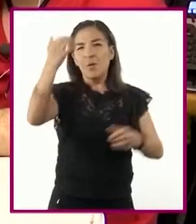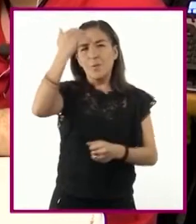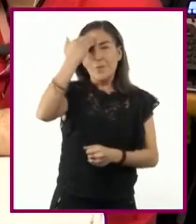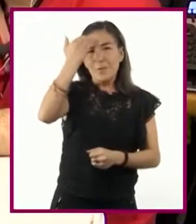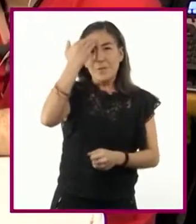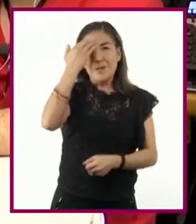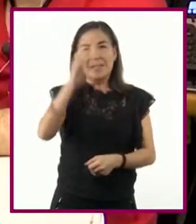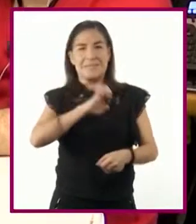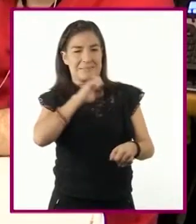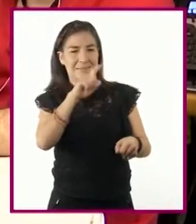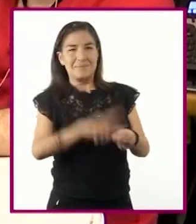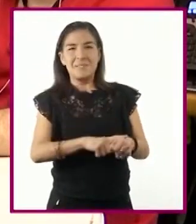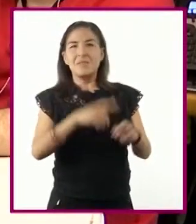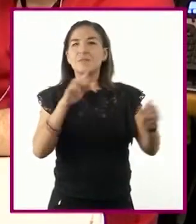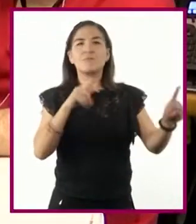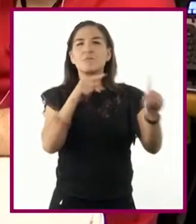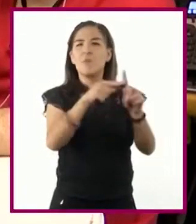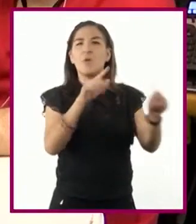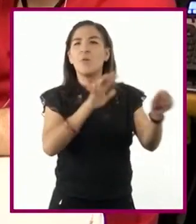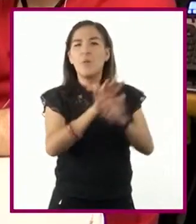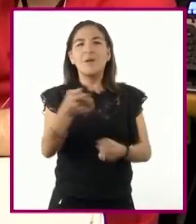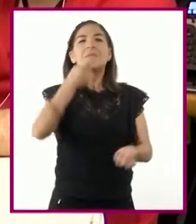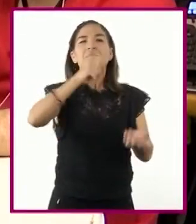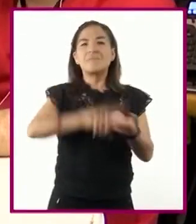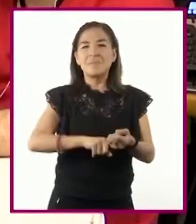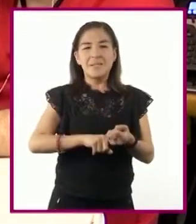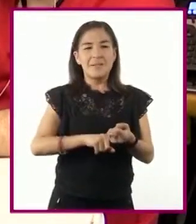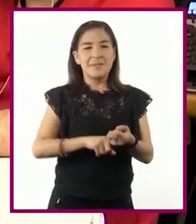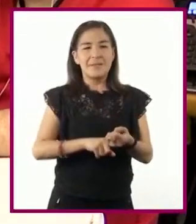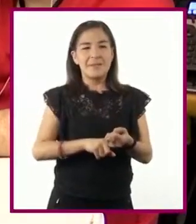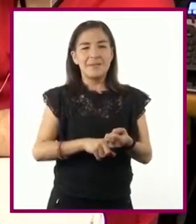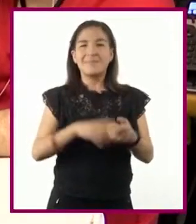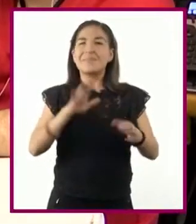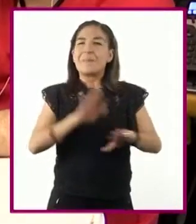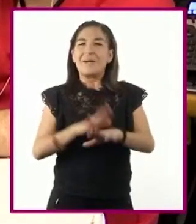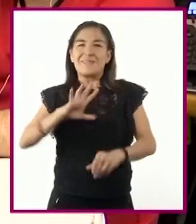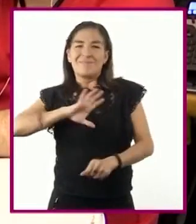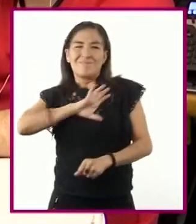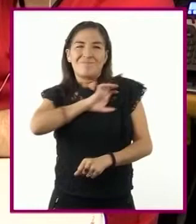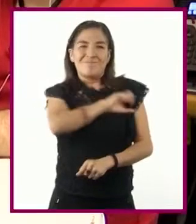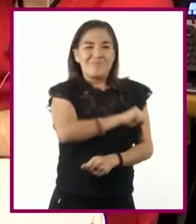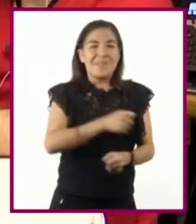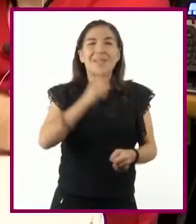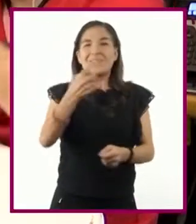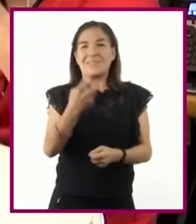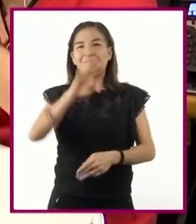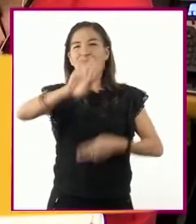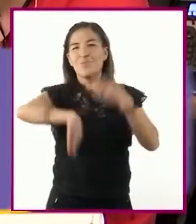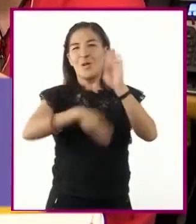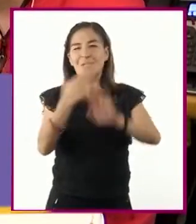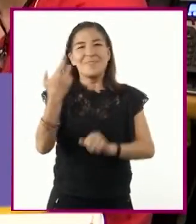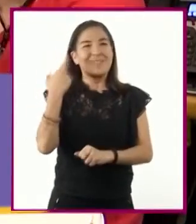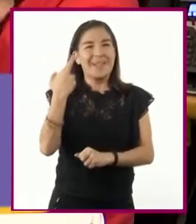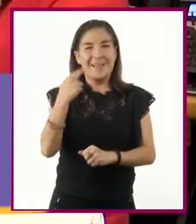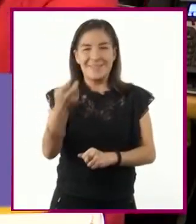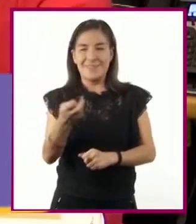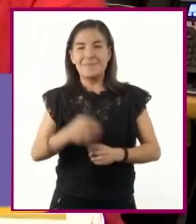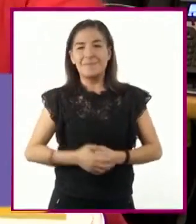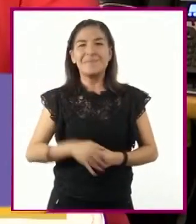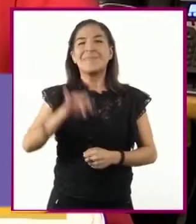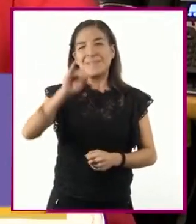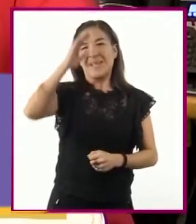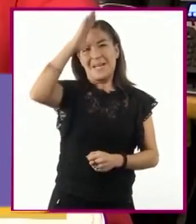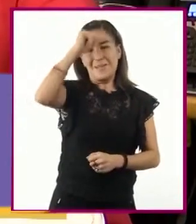conocimientos específicos a través del apasionante mundo radiofónico. Totalmente de acuerdo.